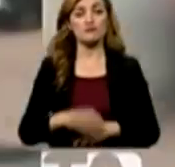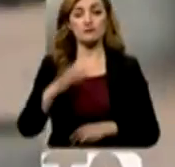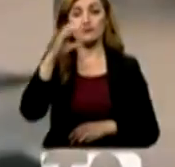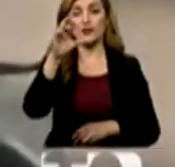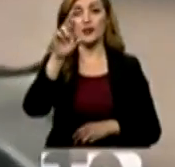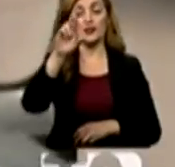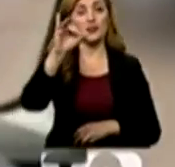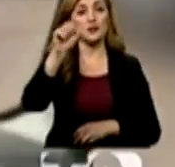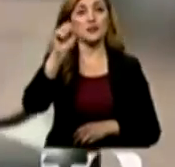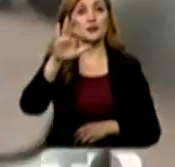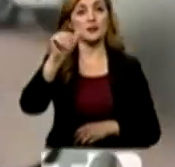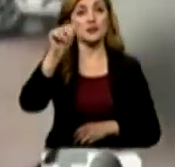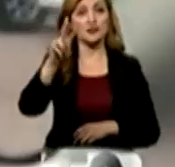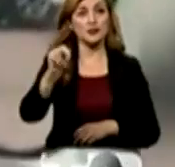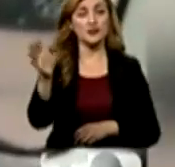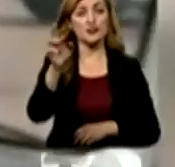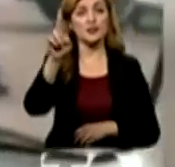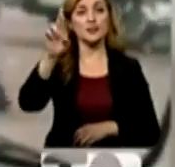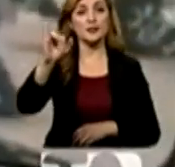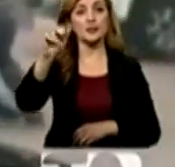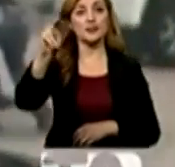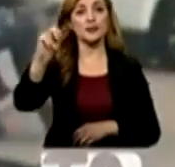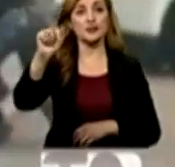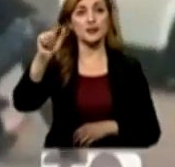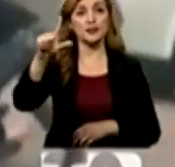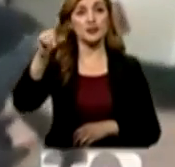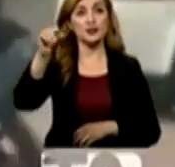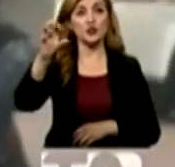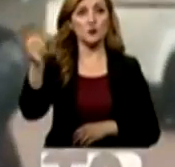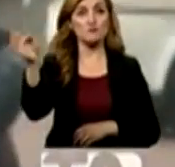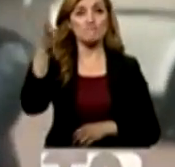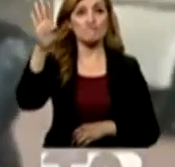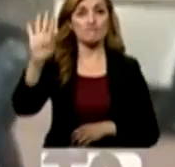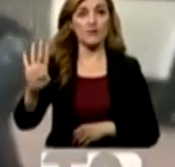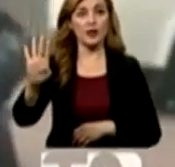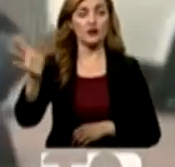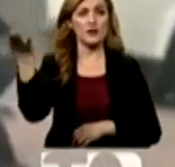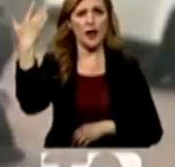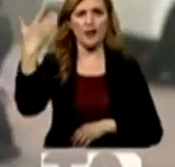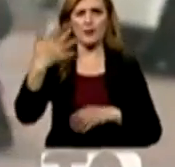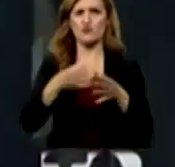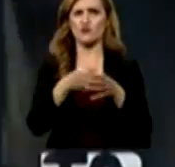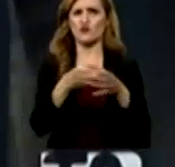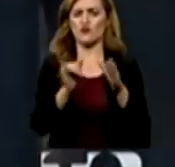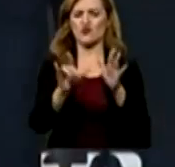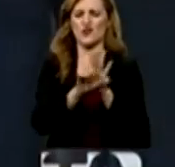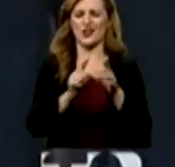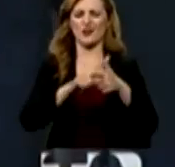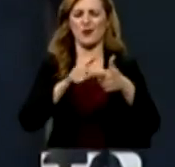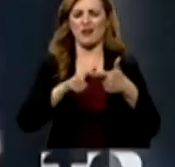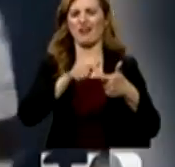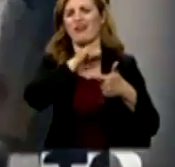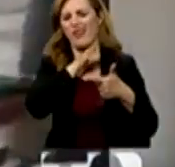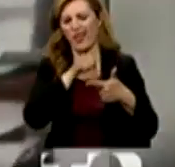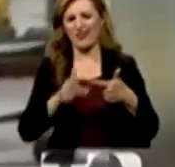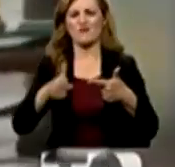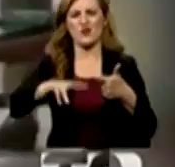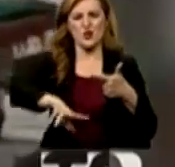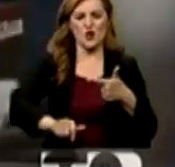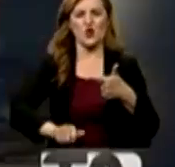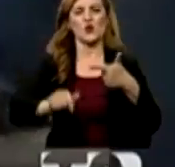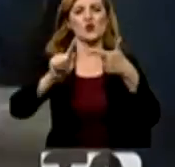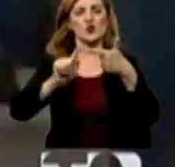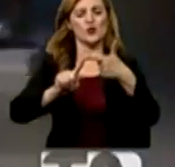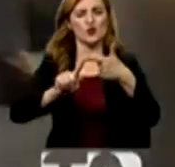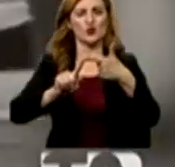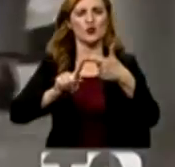Cristian Reinaldo B. Los antecedentes por asociación ilícita, asalto y robo a mano